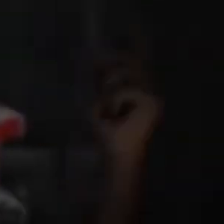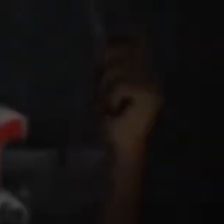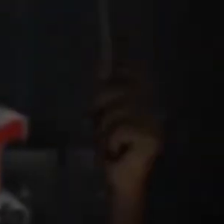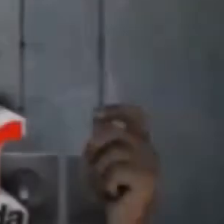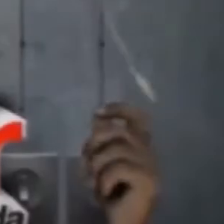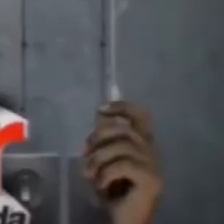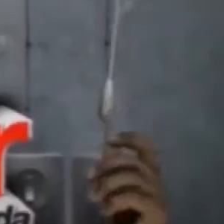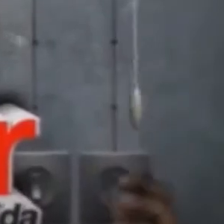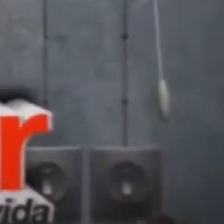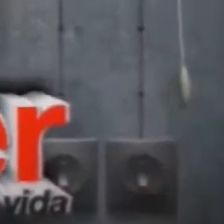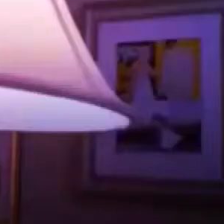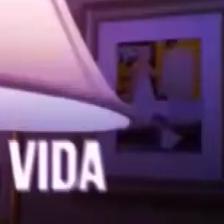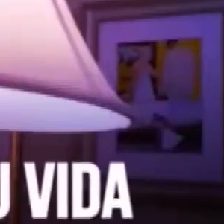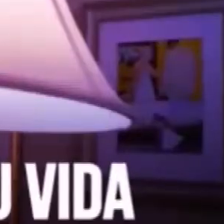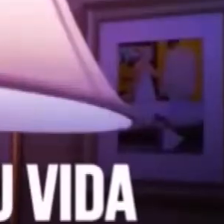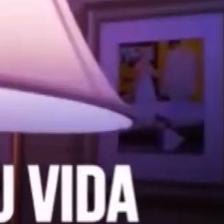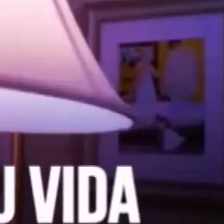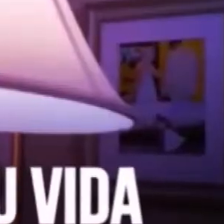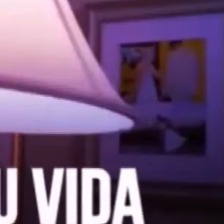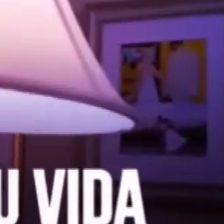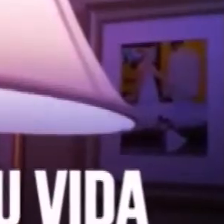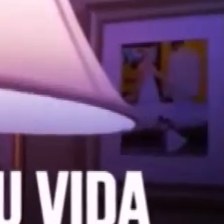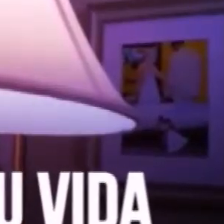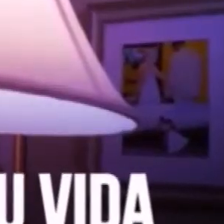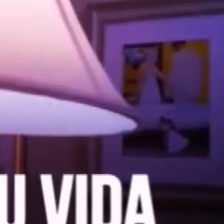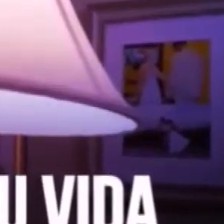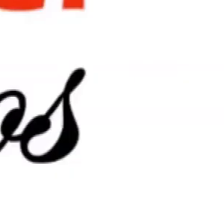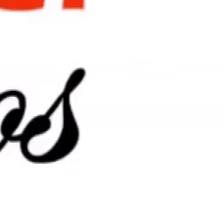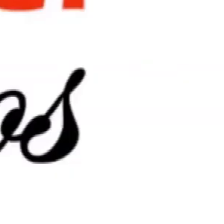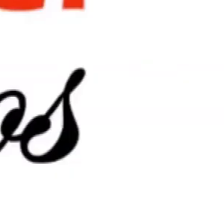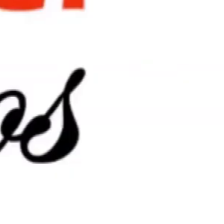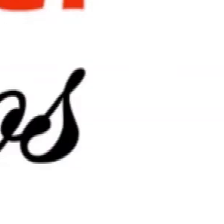el iluminado